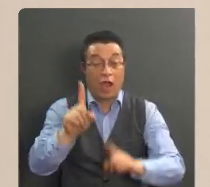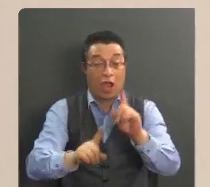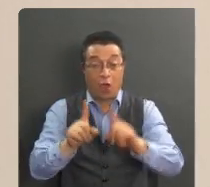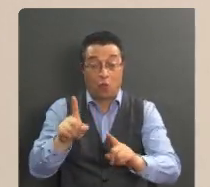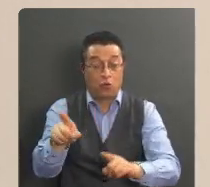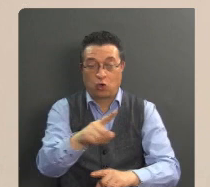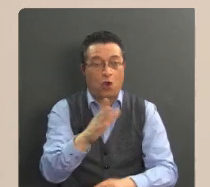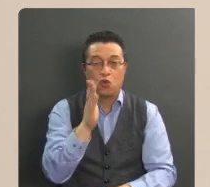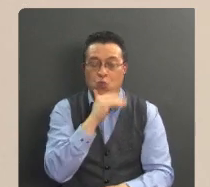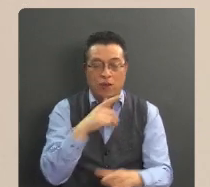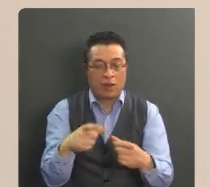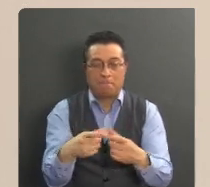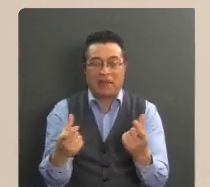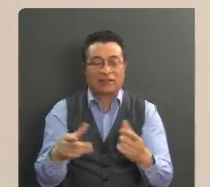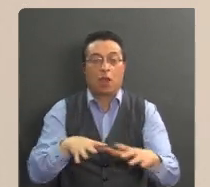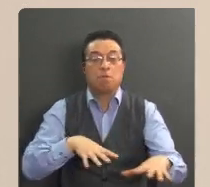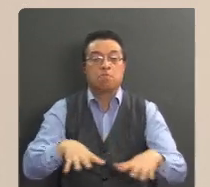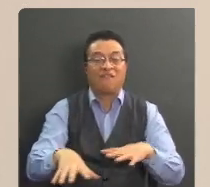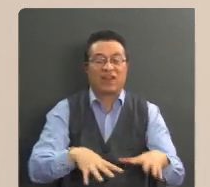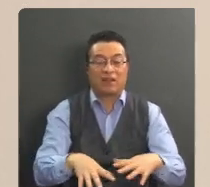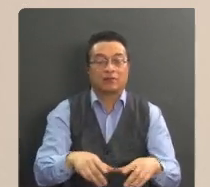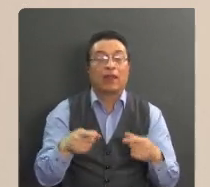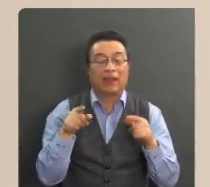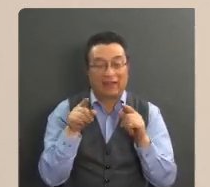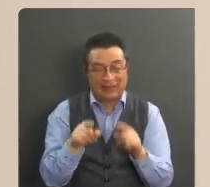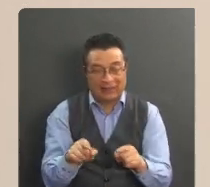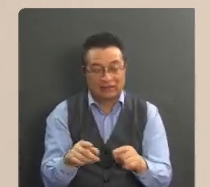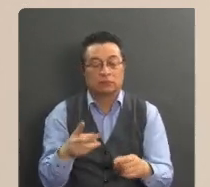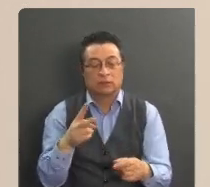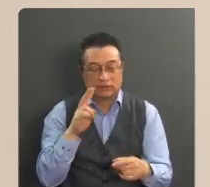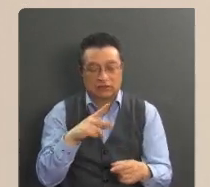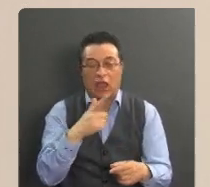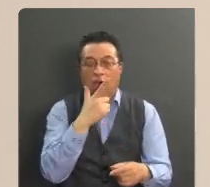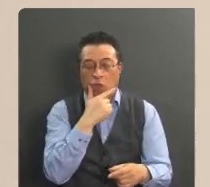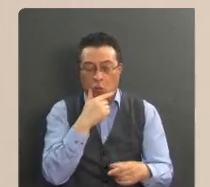tienen su pase de movilidad, lo que sin duda habría hecho mucho